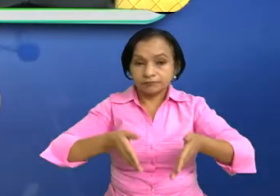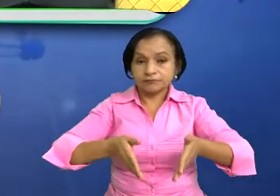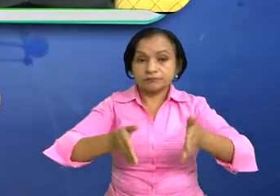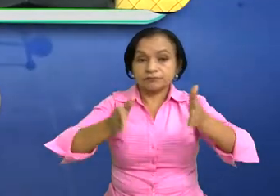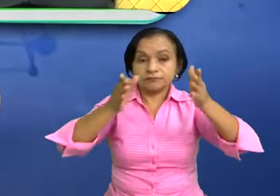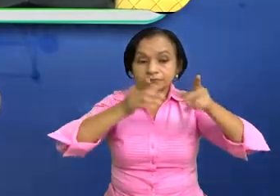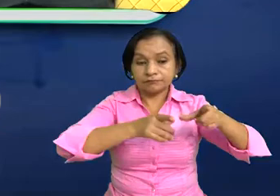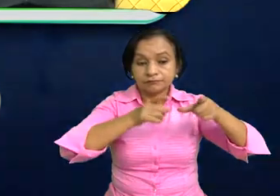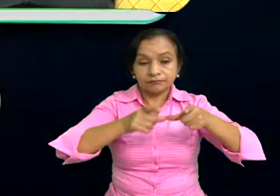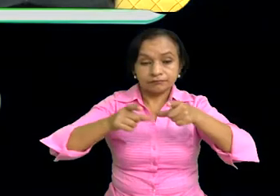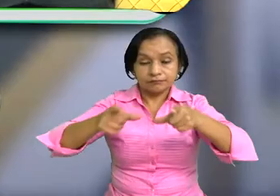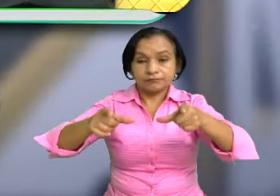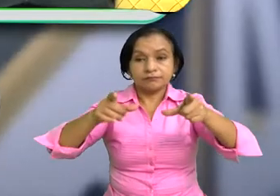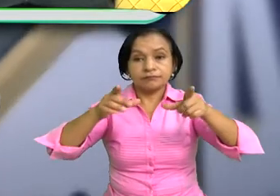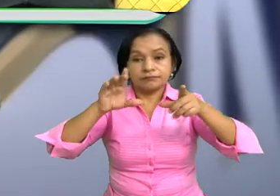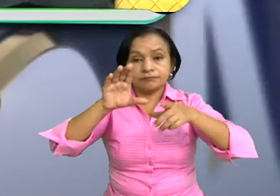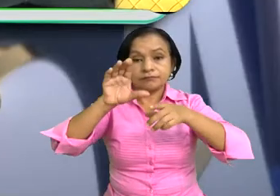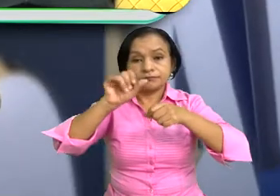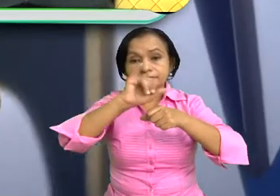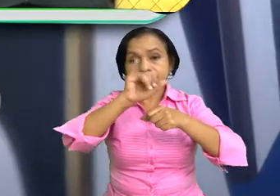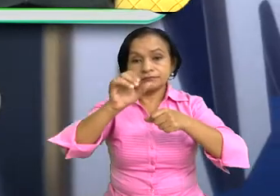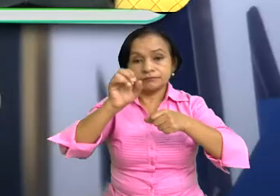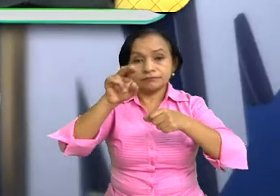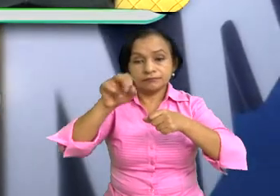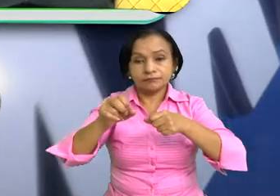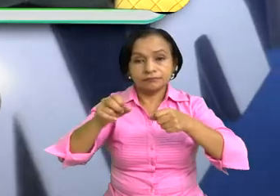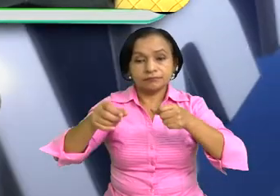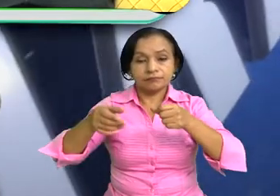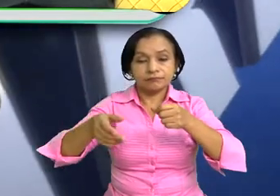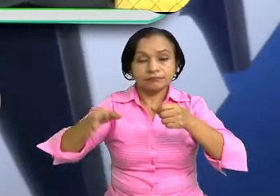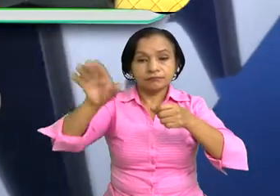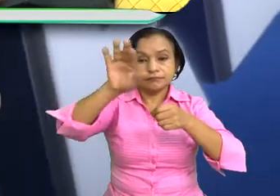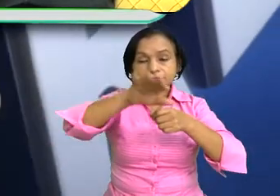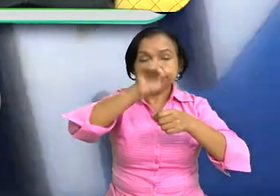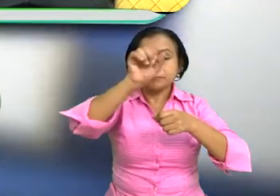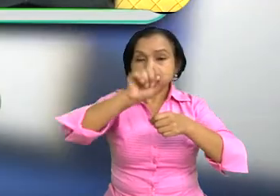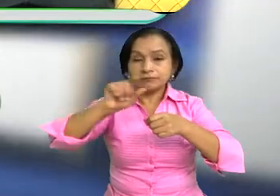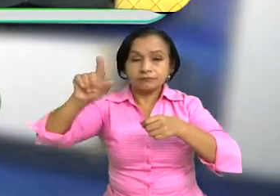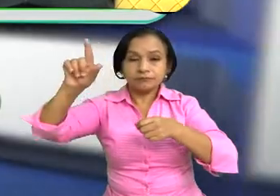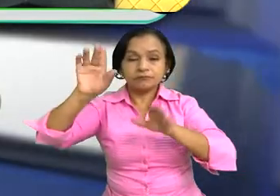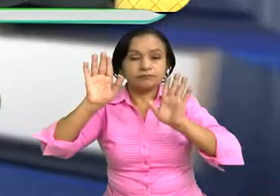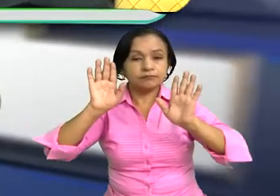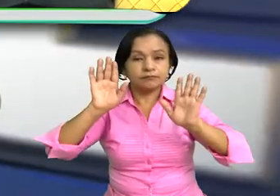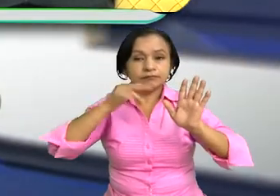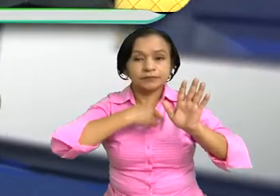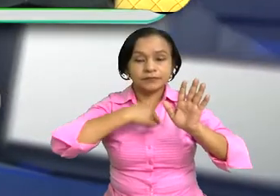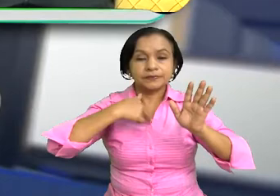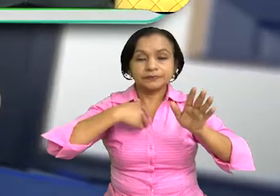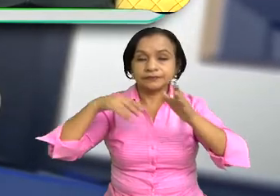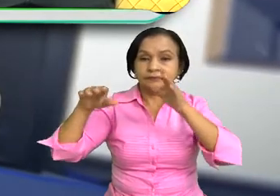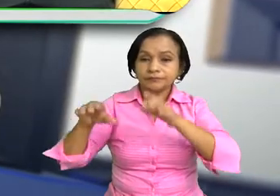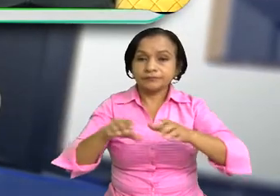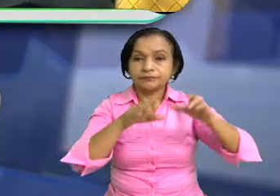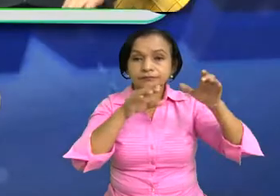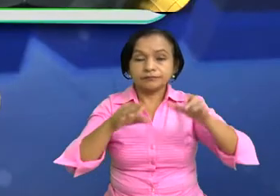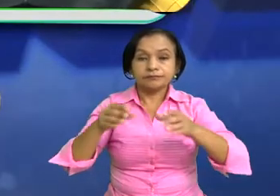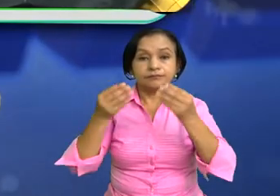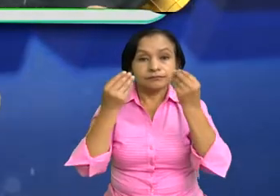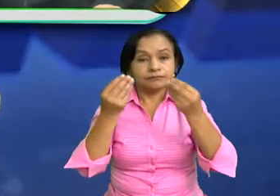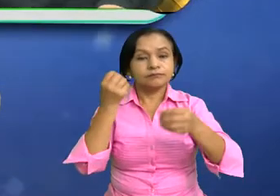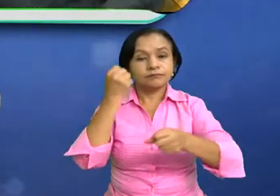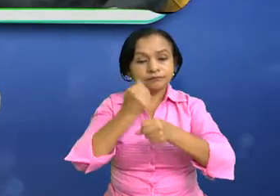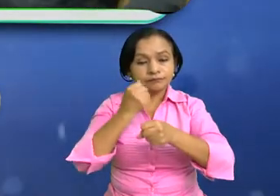adoquinada, a Los Cajones y Costa Azul, otra carretera magnífica adoquinada, y ha sido una actividad intensa